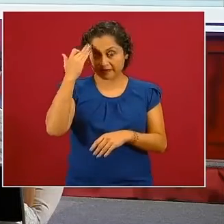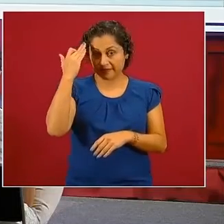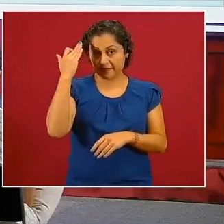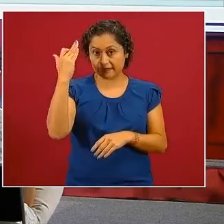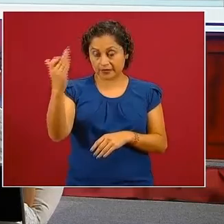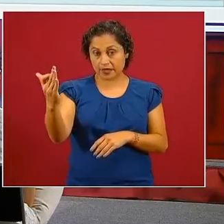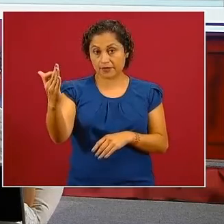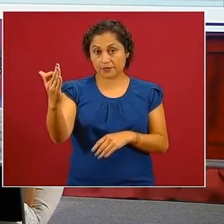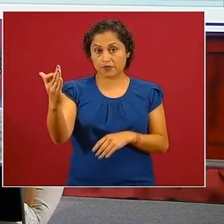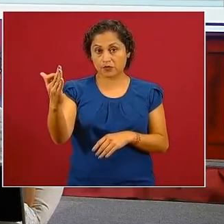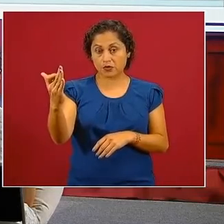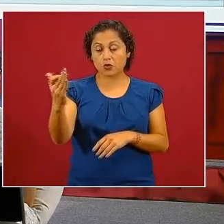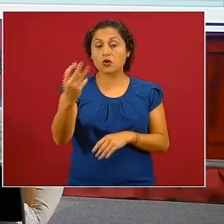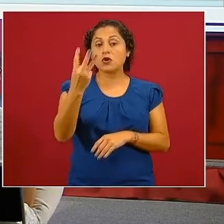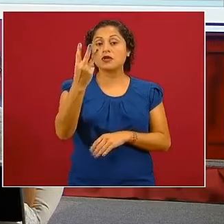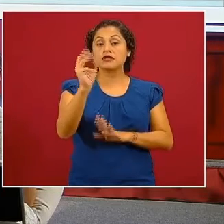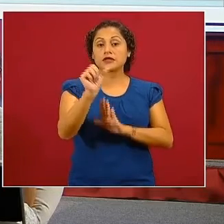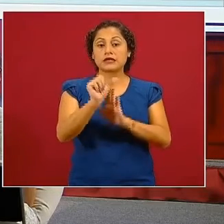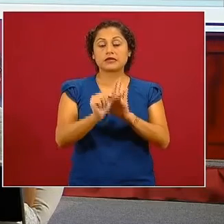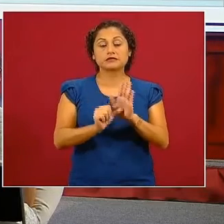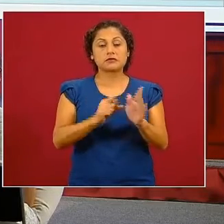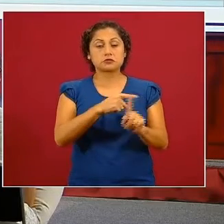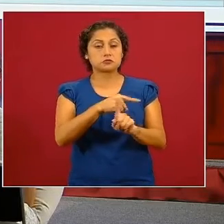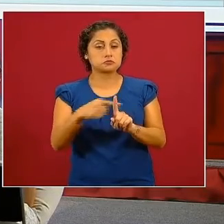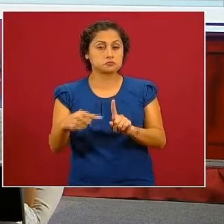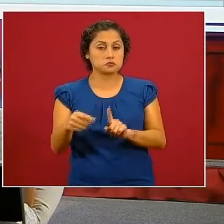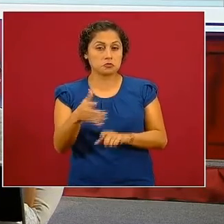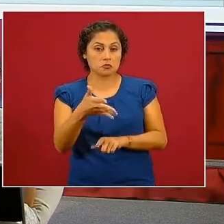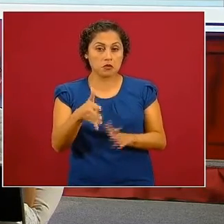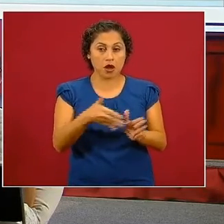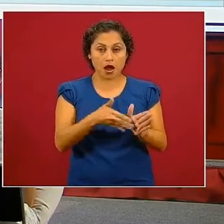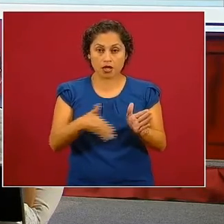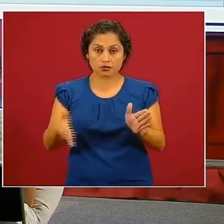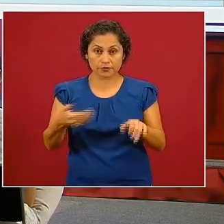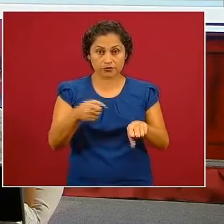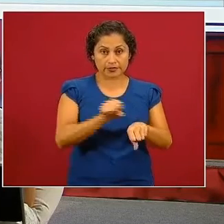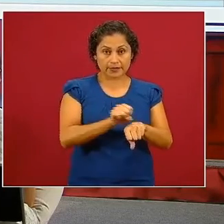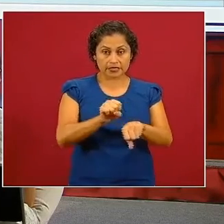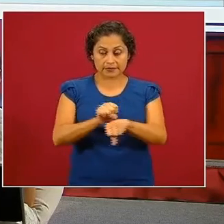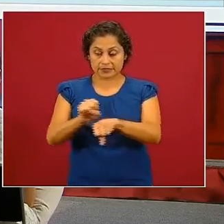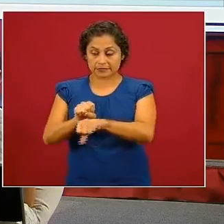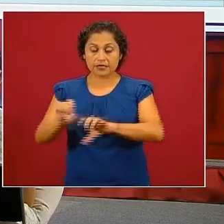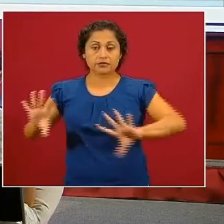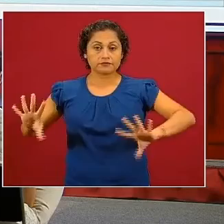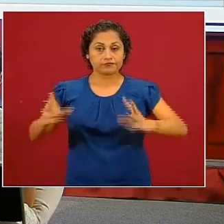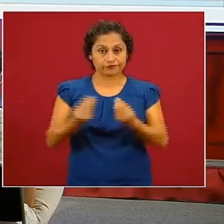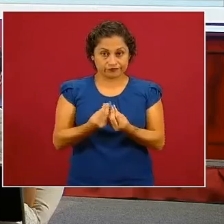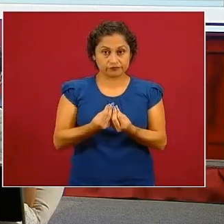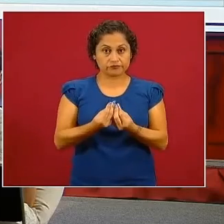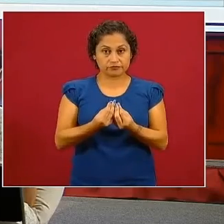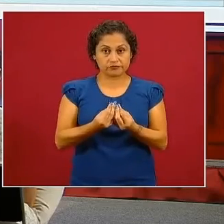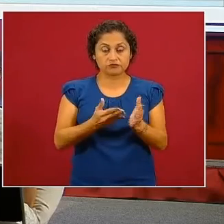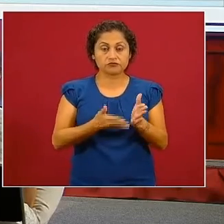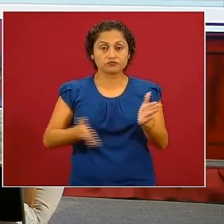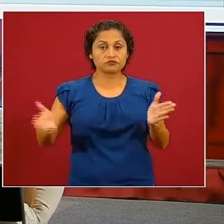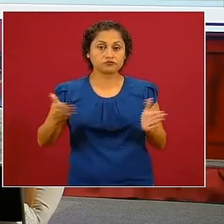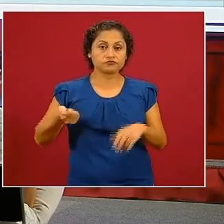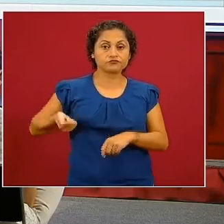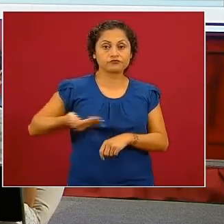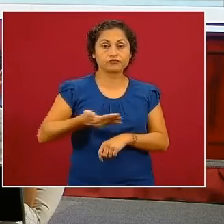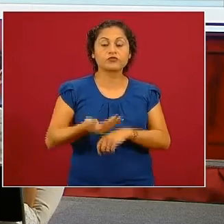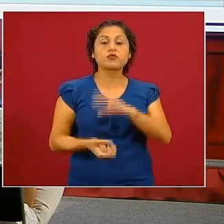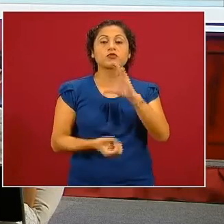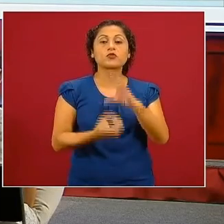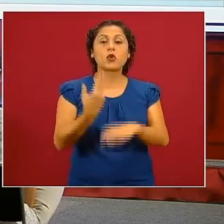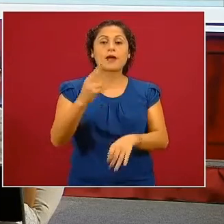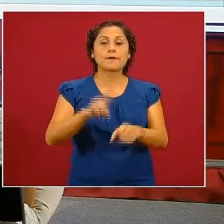semana 3 meses y medio, si lo vemos en número de semanas, lógicamente, de la nueva